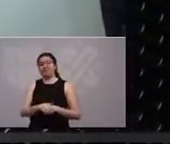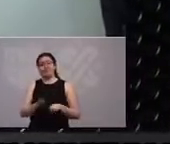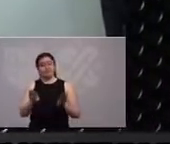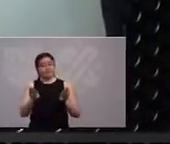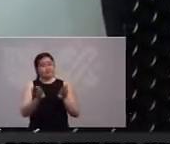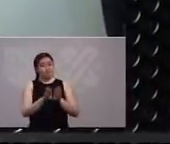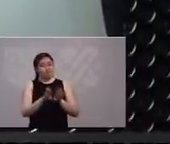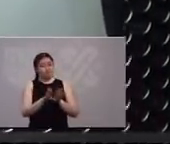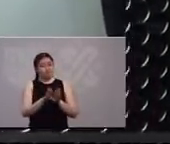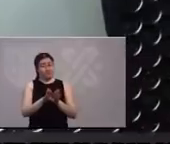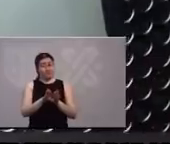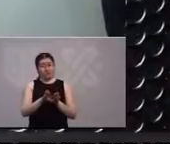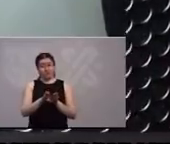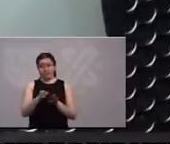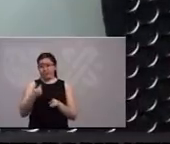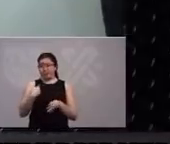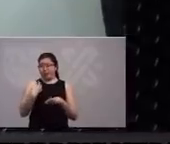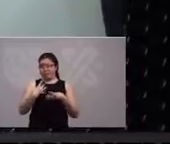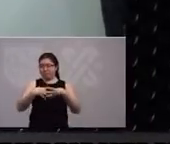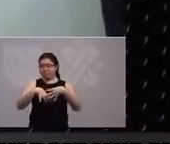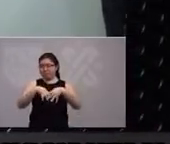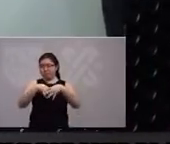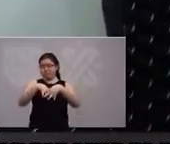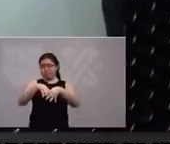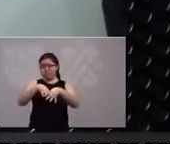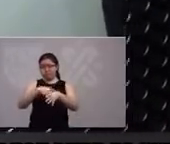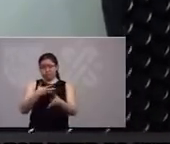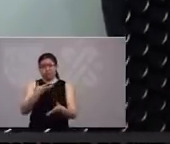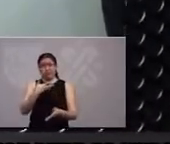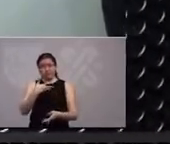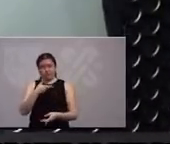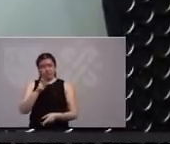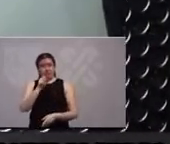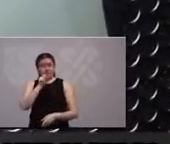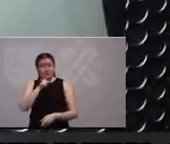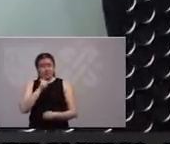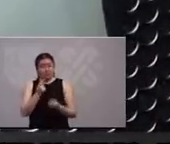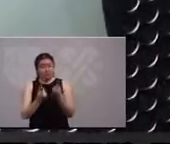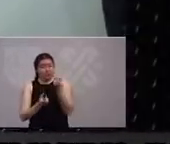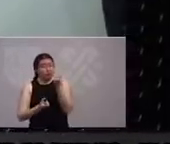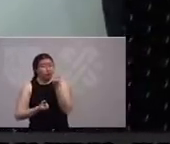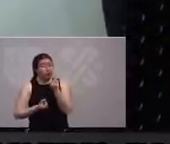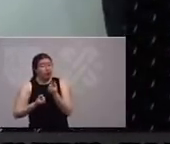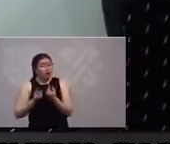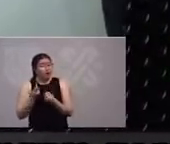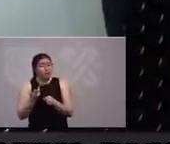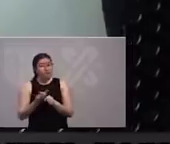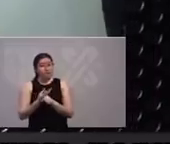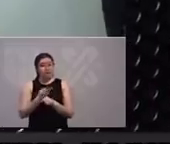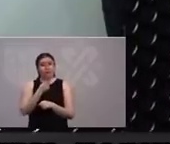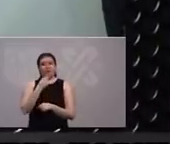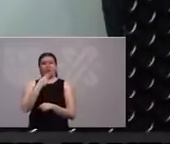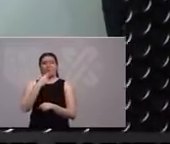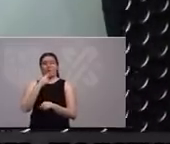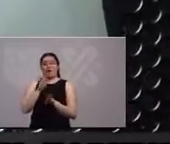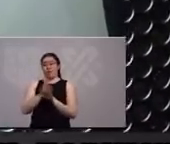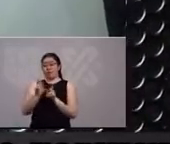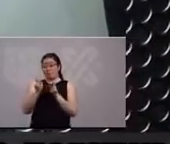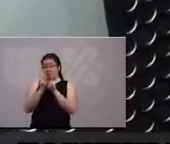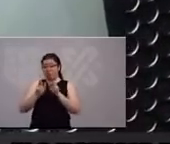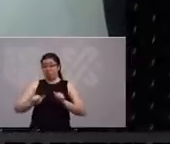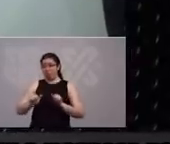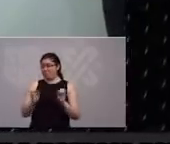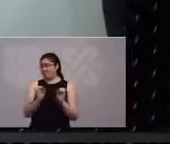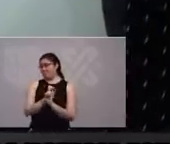hubo diversas manifestaciones públicas, algunas de ellas que utilizan esquemas no muy